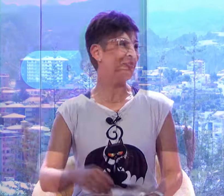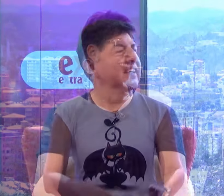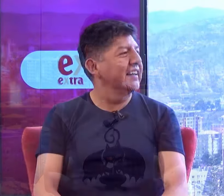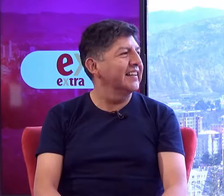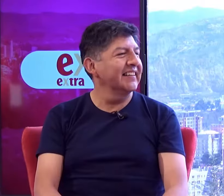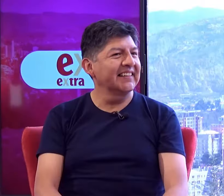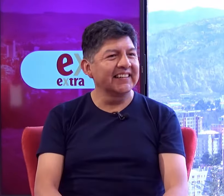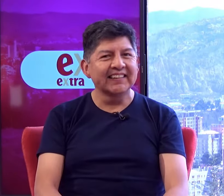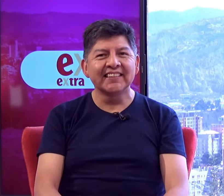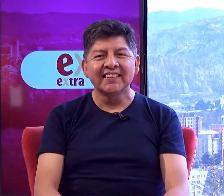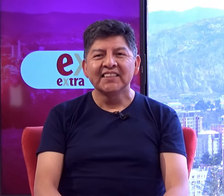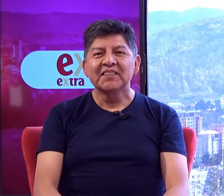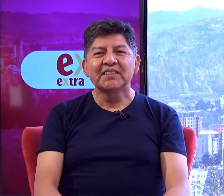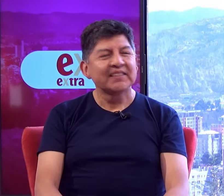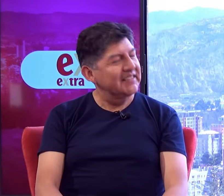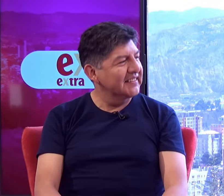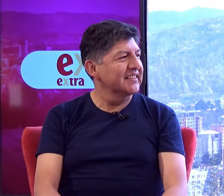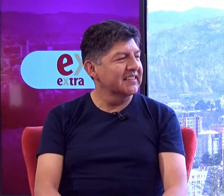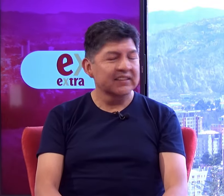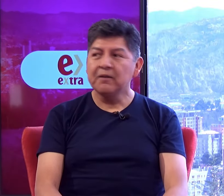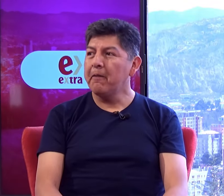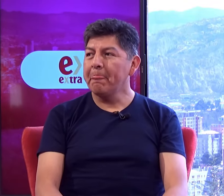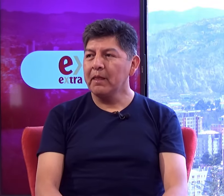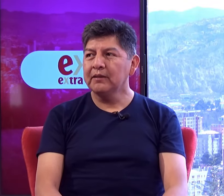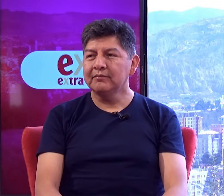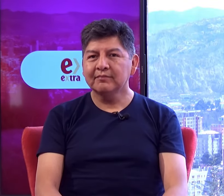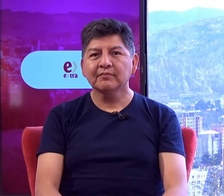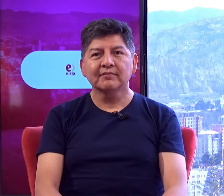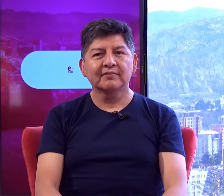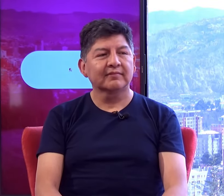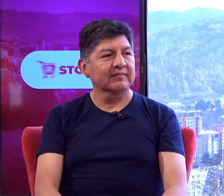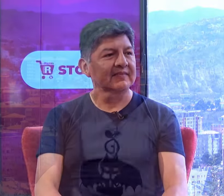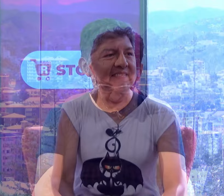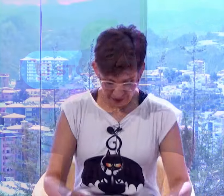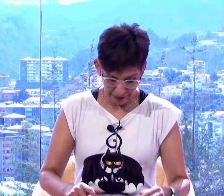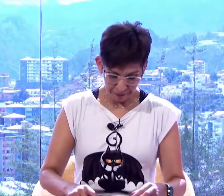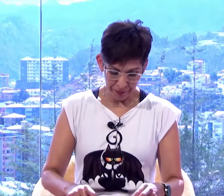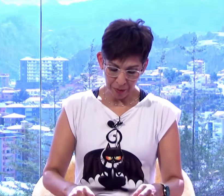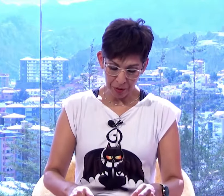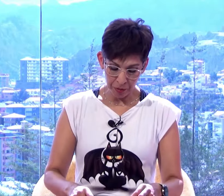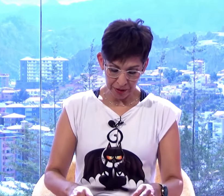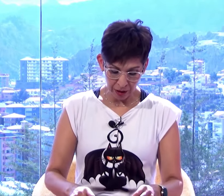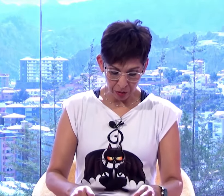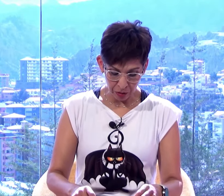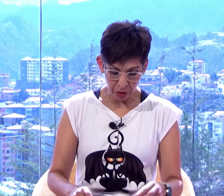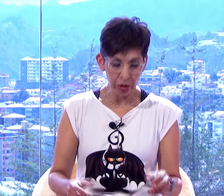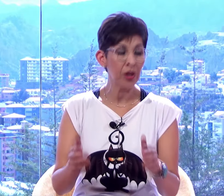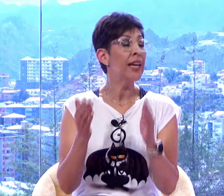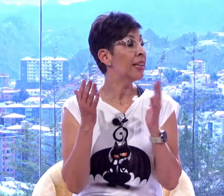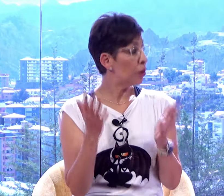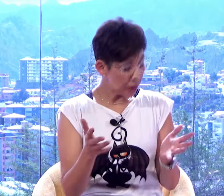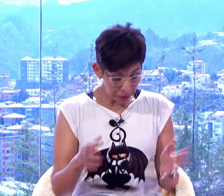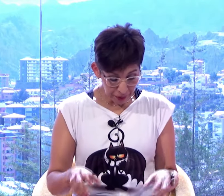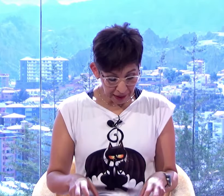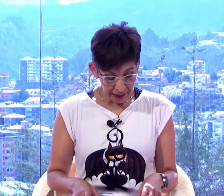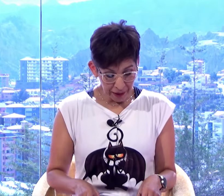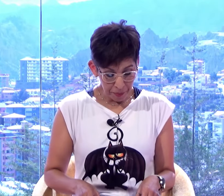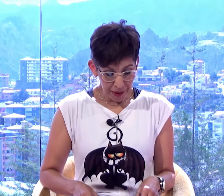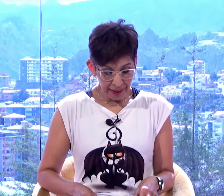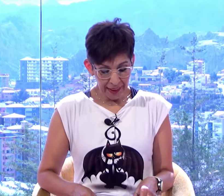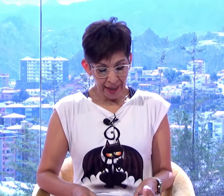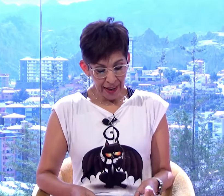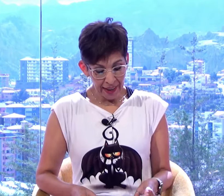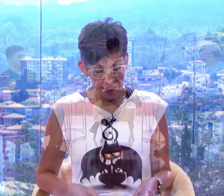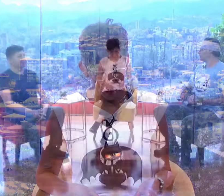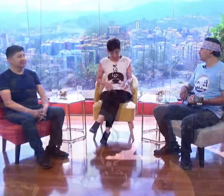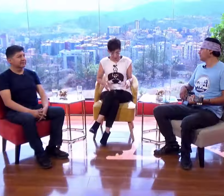un representante de la Fundación Cultural del Banco Central. Gracias, David, por estar con nosotros. Y doy la bienvenida